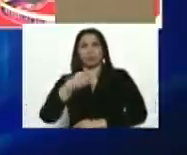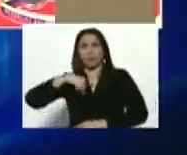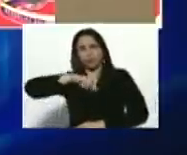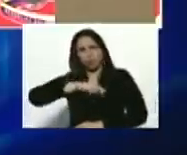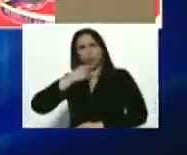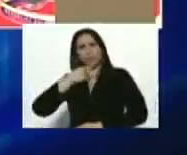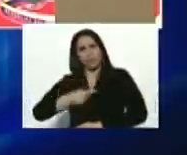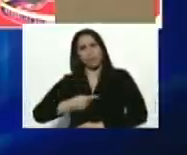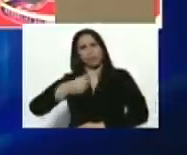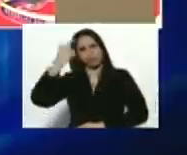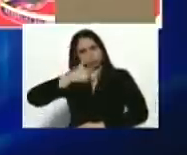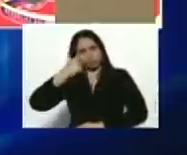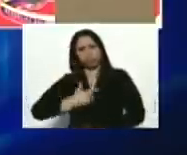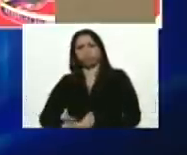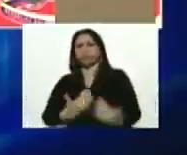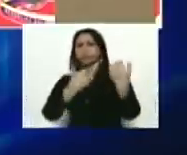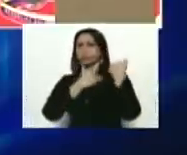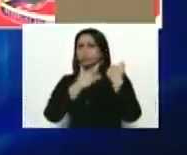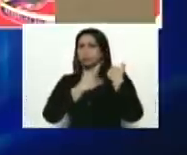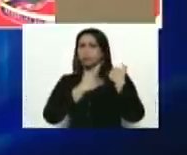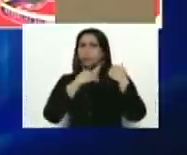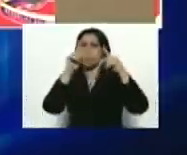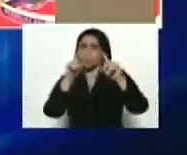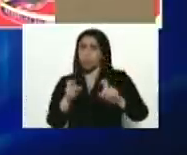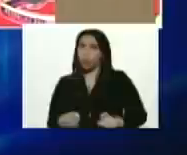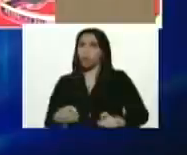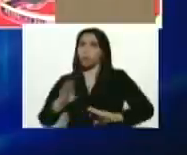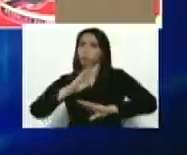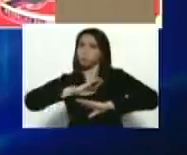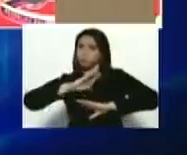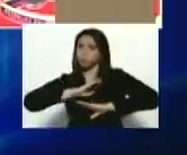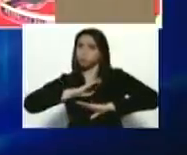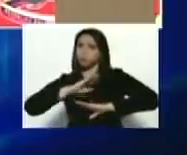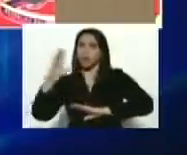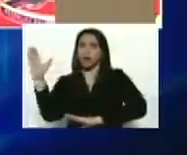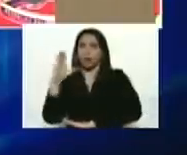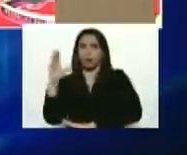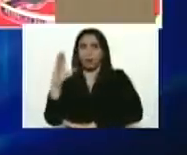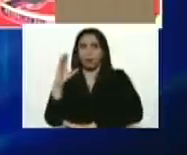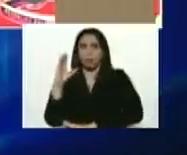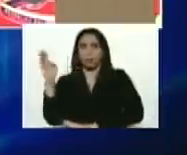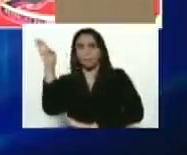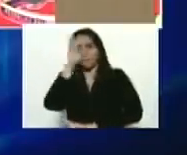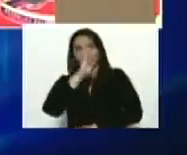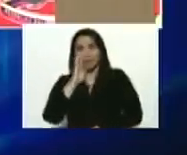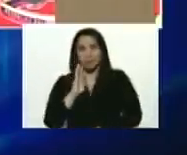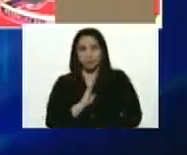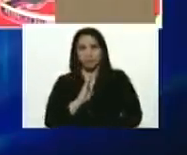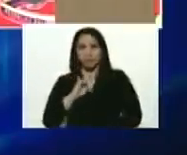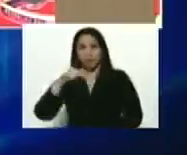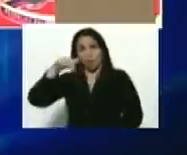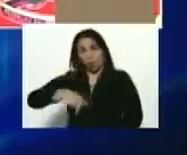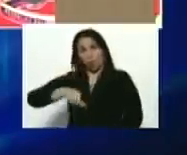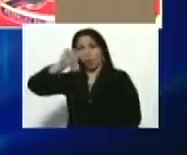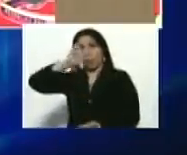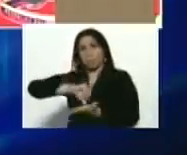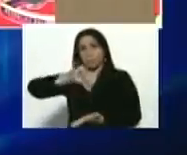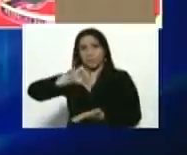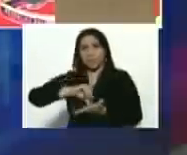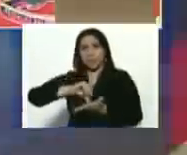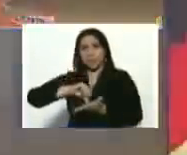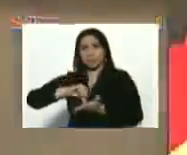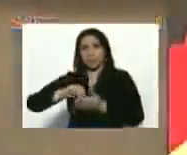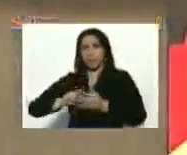con mucha responsabilidad, con pruebas en la mano, de que Colombia, Brasil, hoy epicentro de la